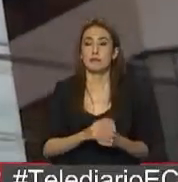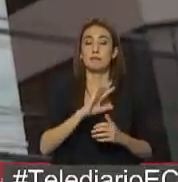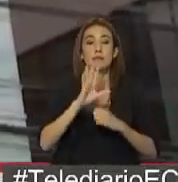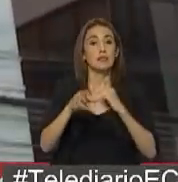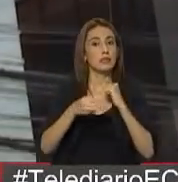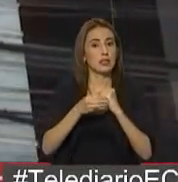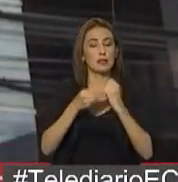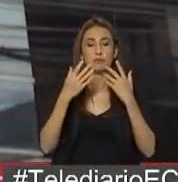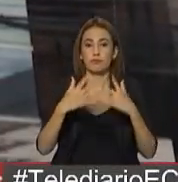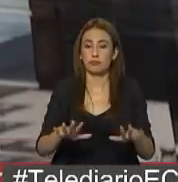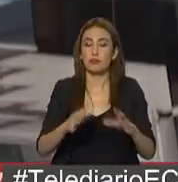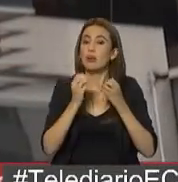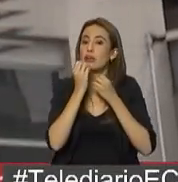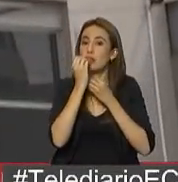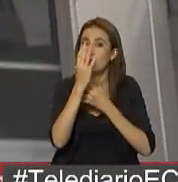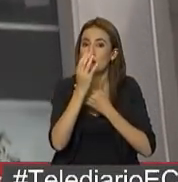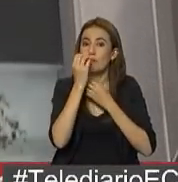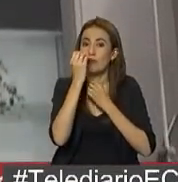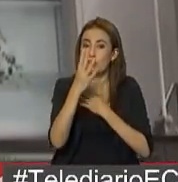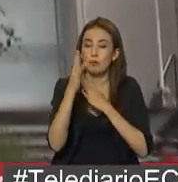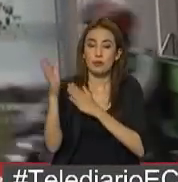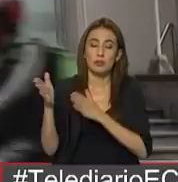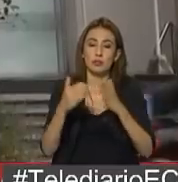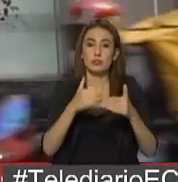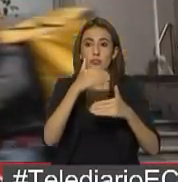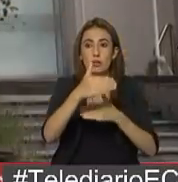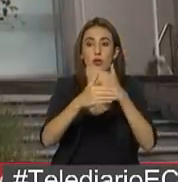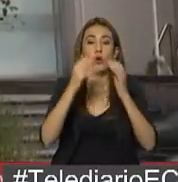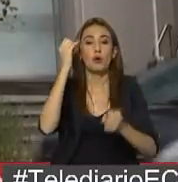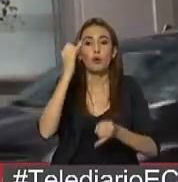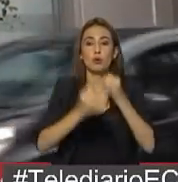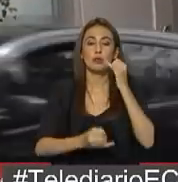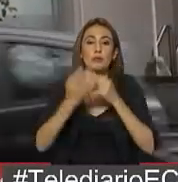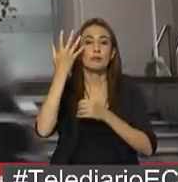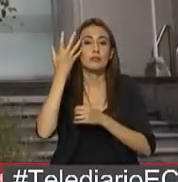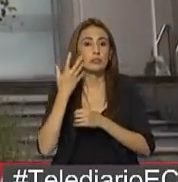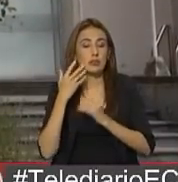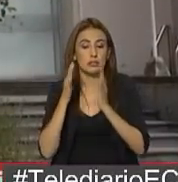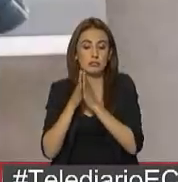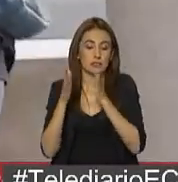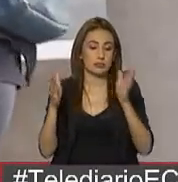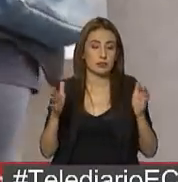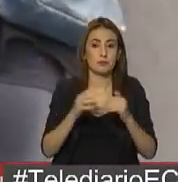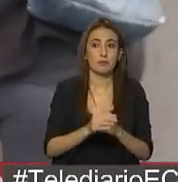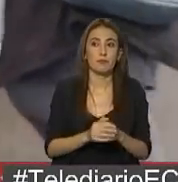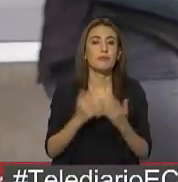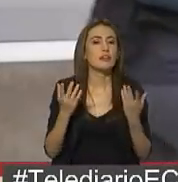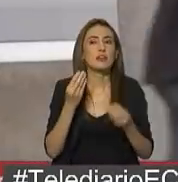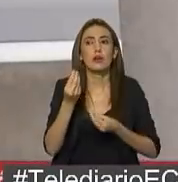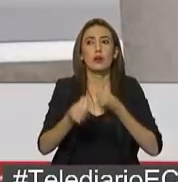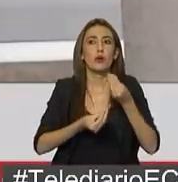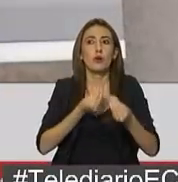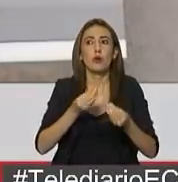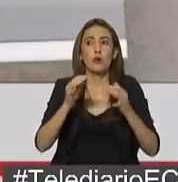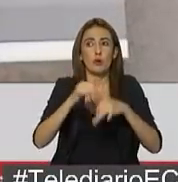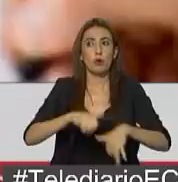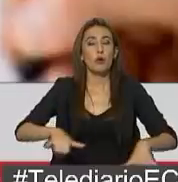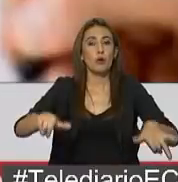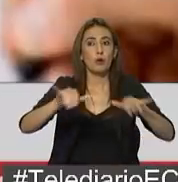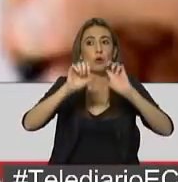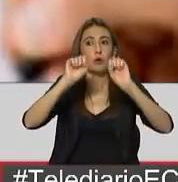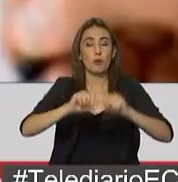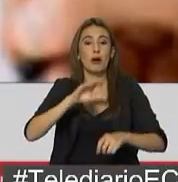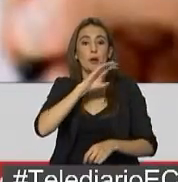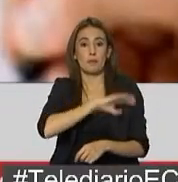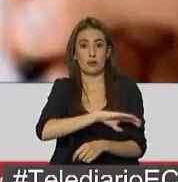3 informes con responsabilidad penal que ha emitido en los últimos días la Contraloría General del Estado en contra de funcionarios municipales.